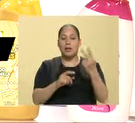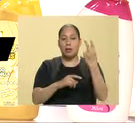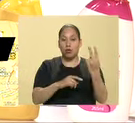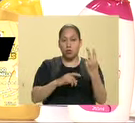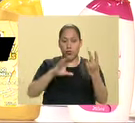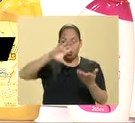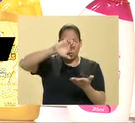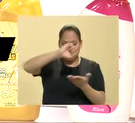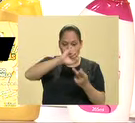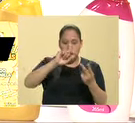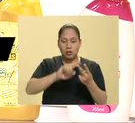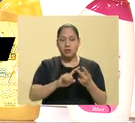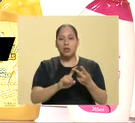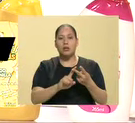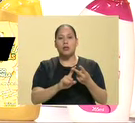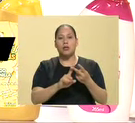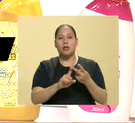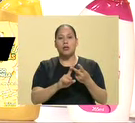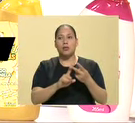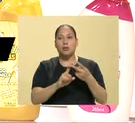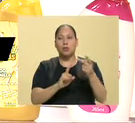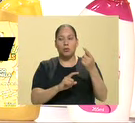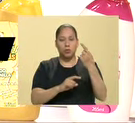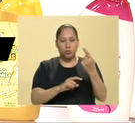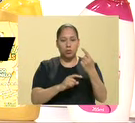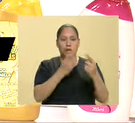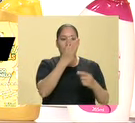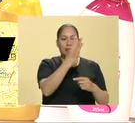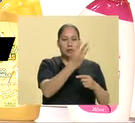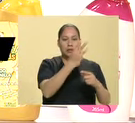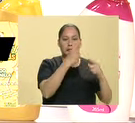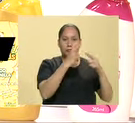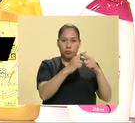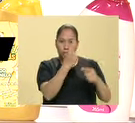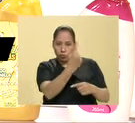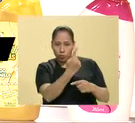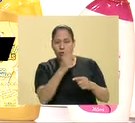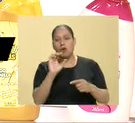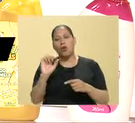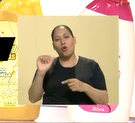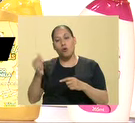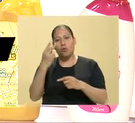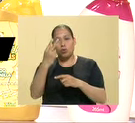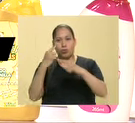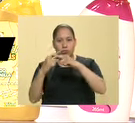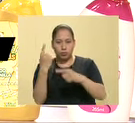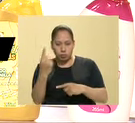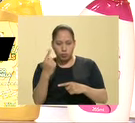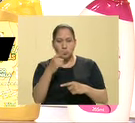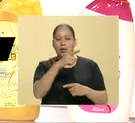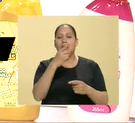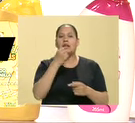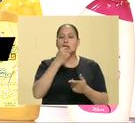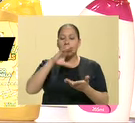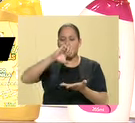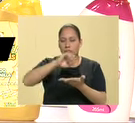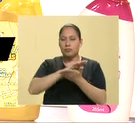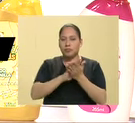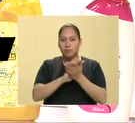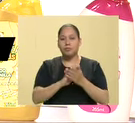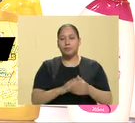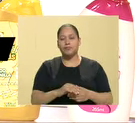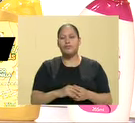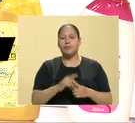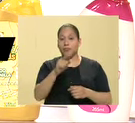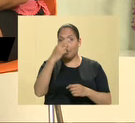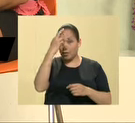shampoos, uno que sea 3 en 1 y uno que sea 2 en 1, para que todos los chiquitos disfruten de L'Oréal Kids. Pues muchas gracias.